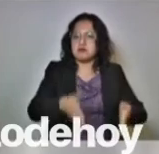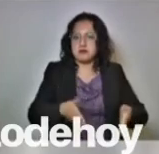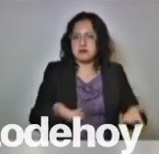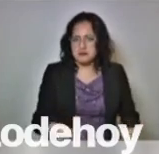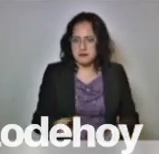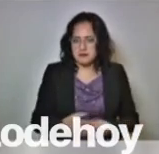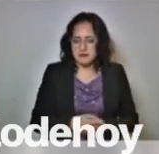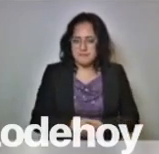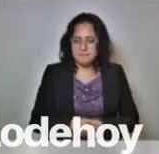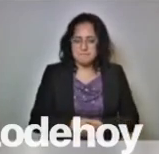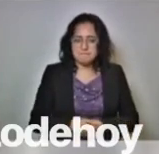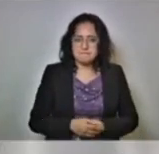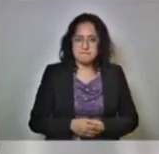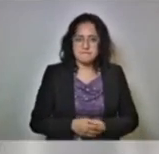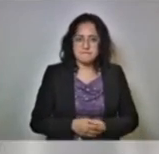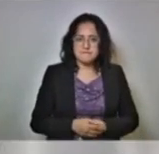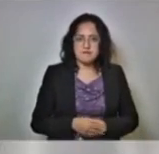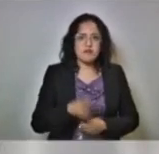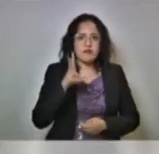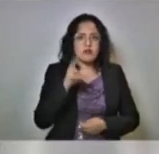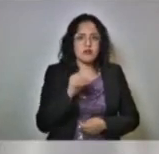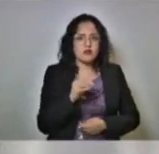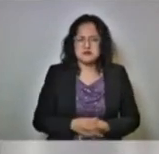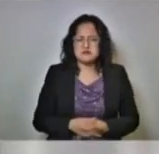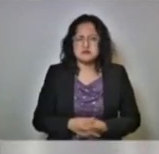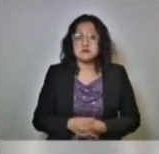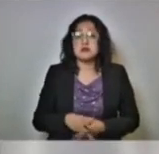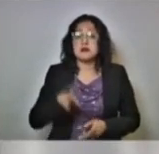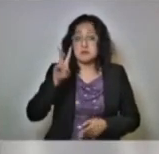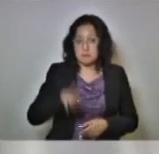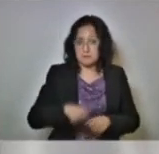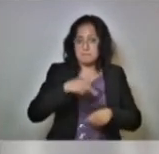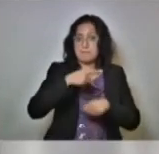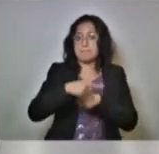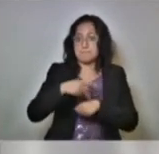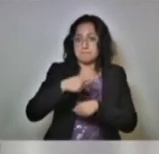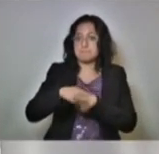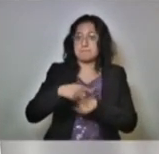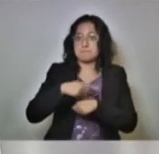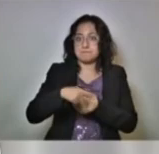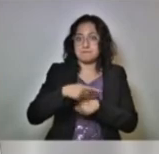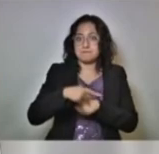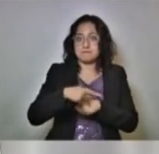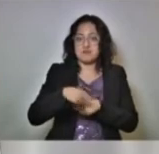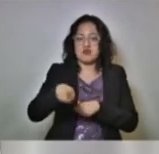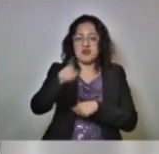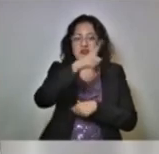fallecidos COVID. No es una lepra. Eso es la ignorancia.